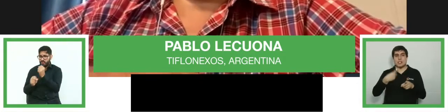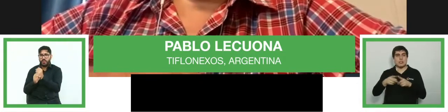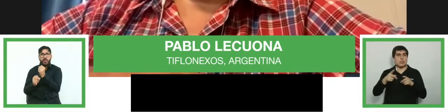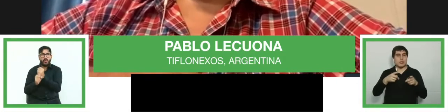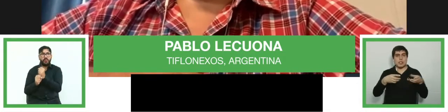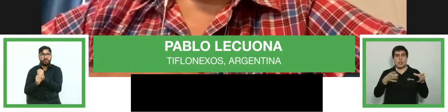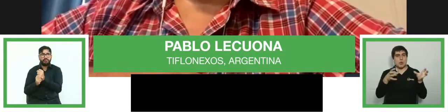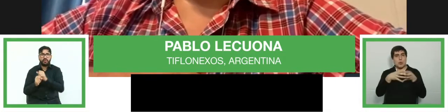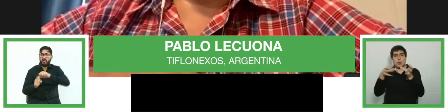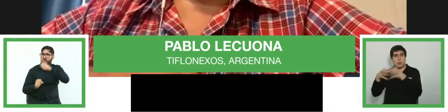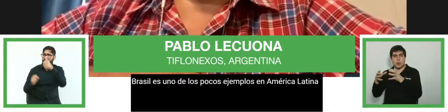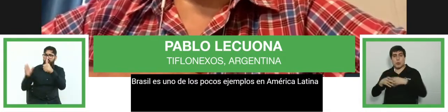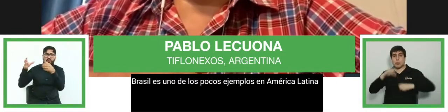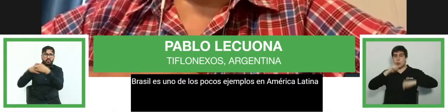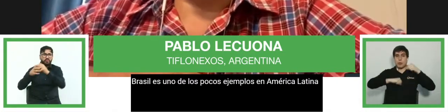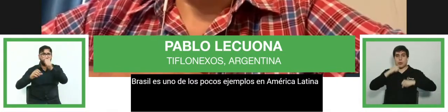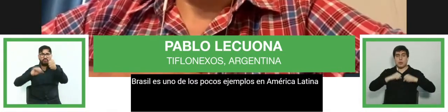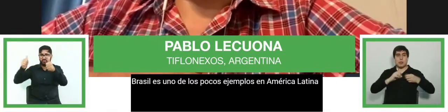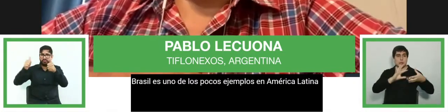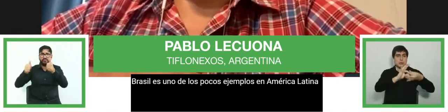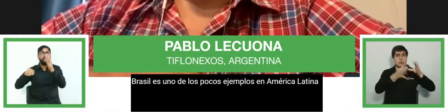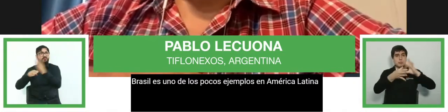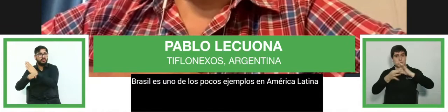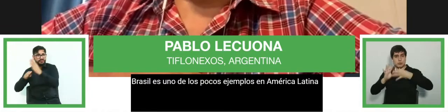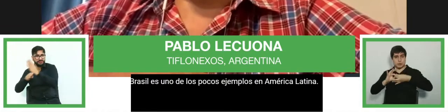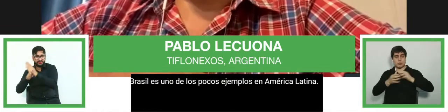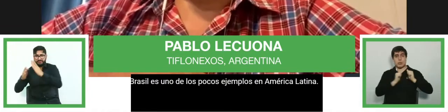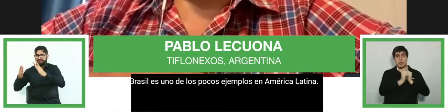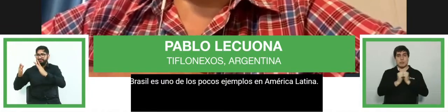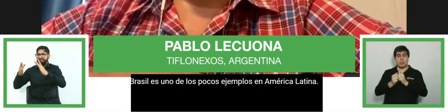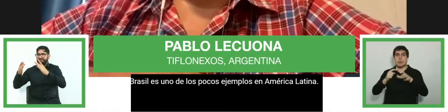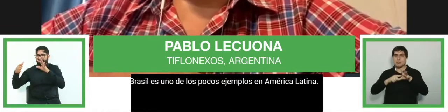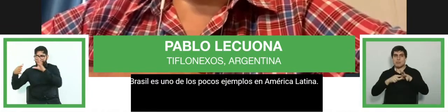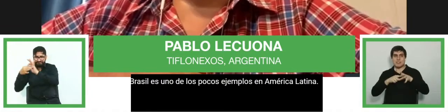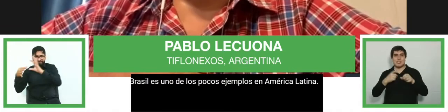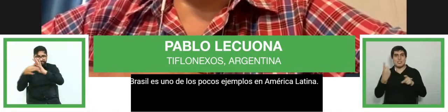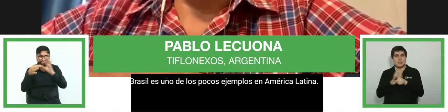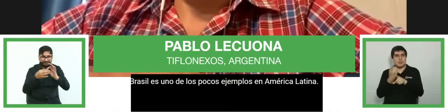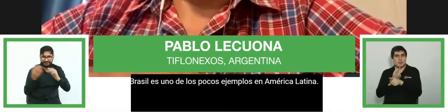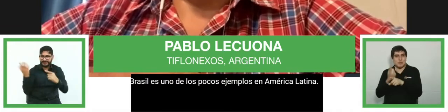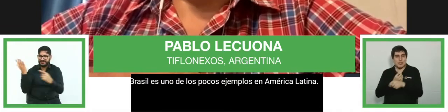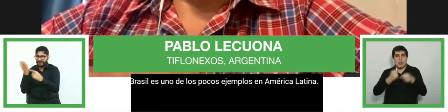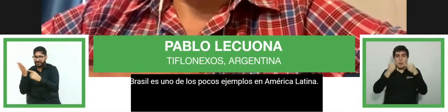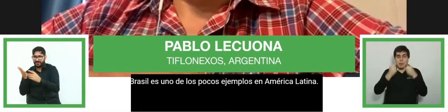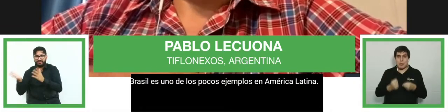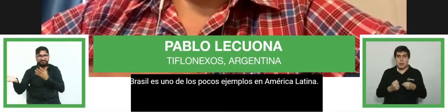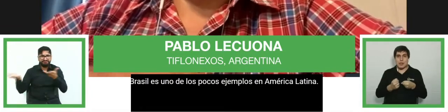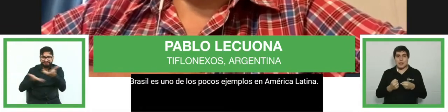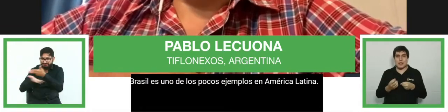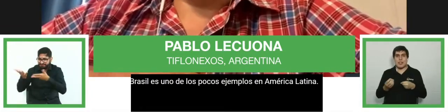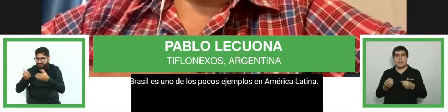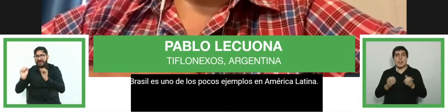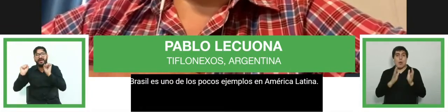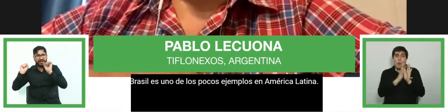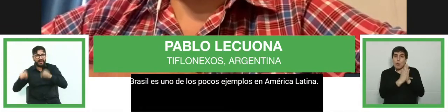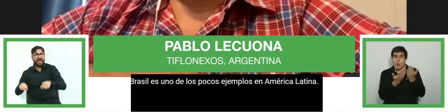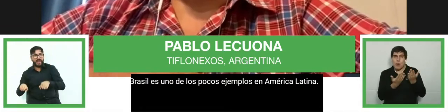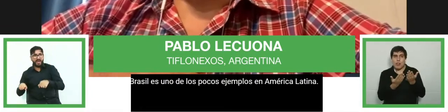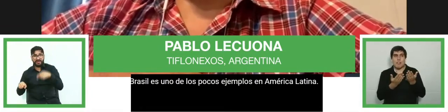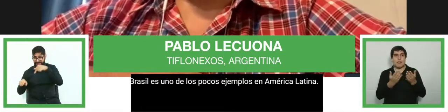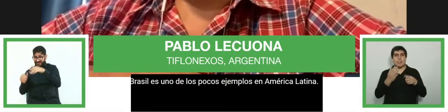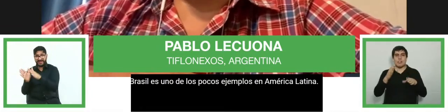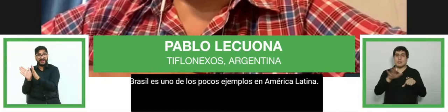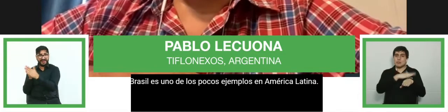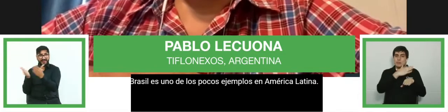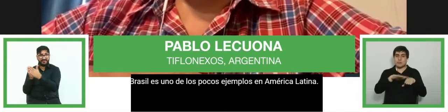montones de organizaciones con las que articulamos, porque lo que nos da la tecnología es esto, poder sumar, poder que un libro se haga